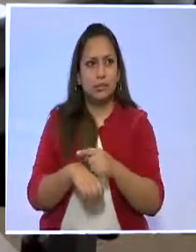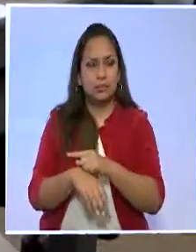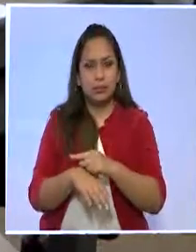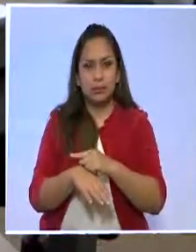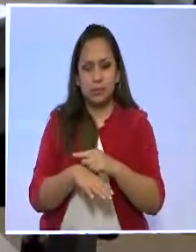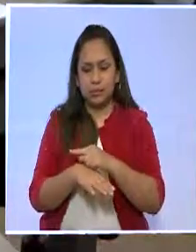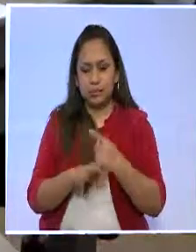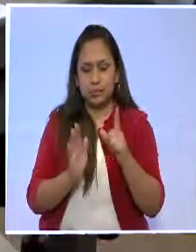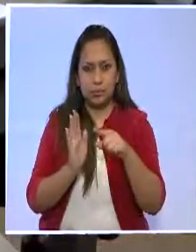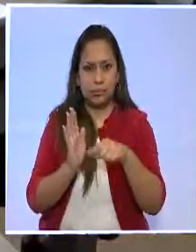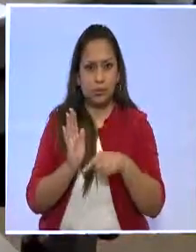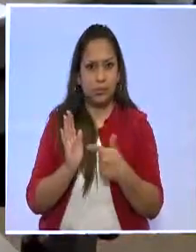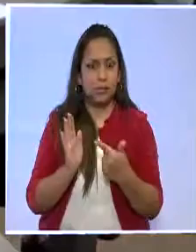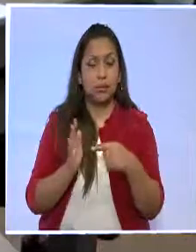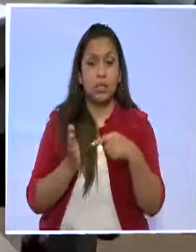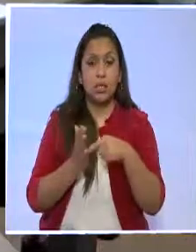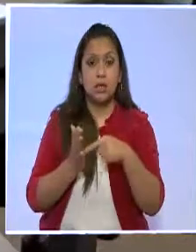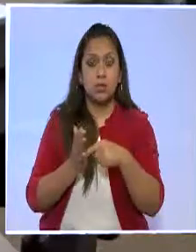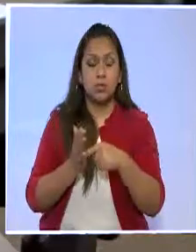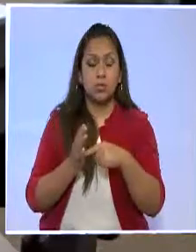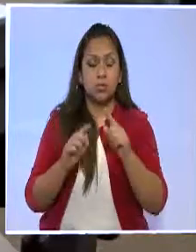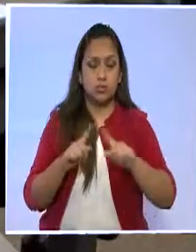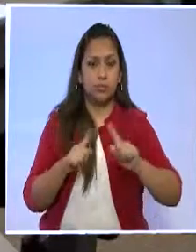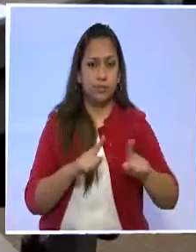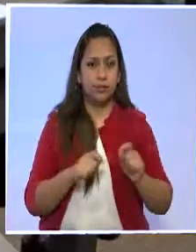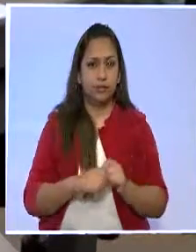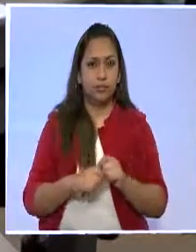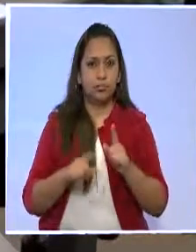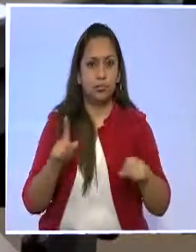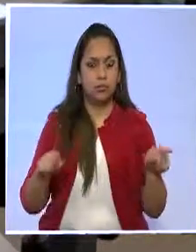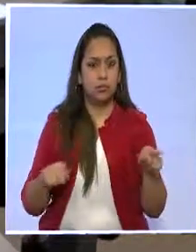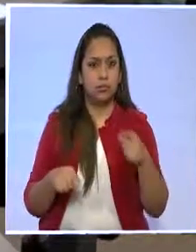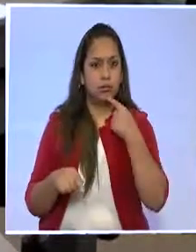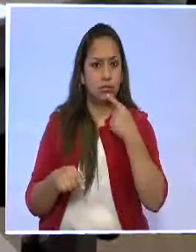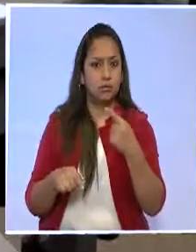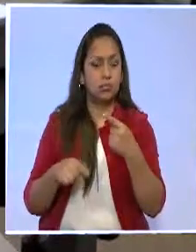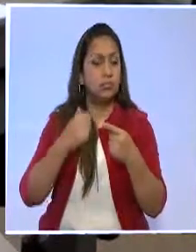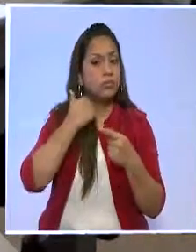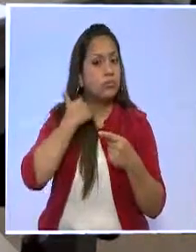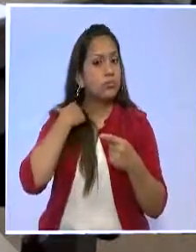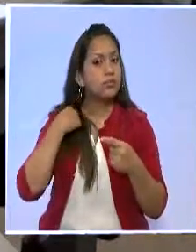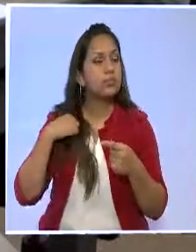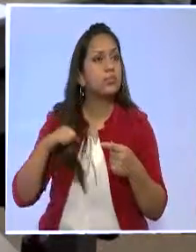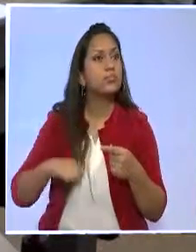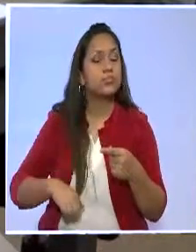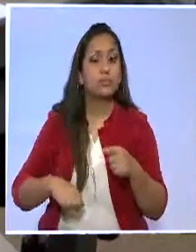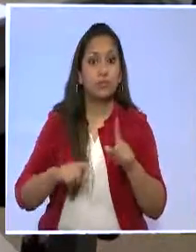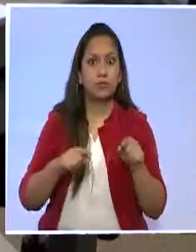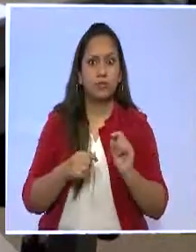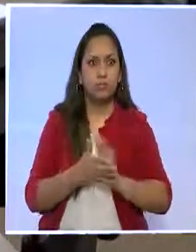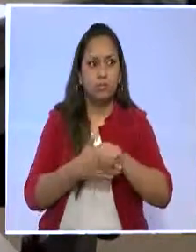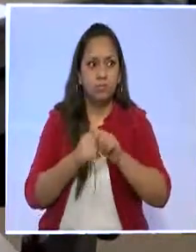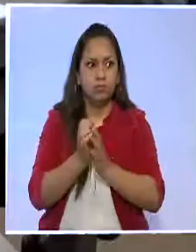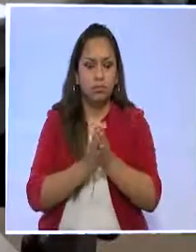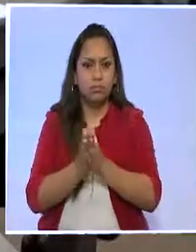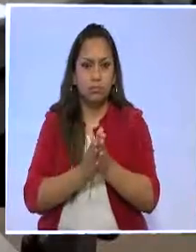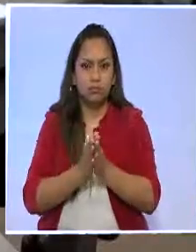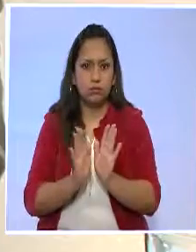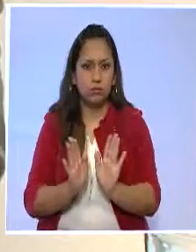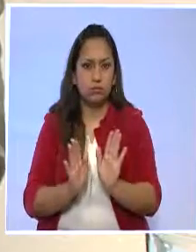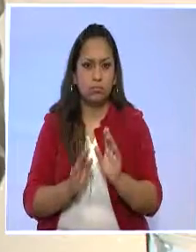distintos tributos que se reforman porque sean de té se han detectado abusos de entorno a terceras personas